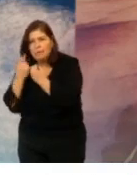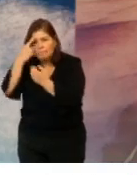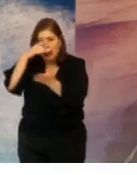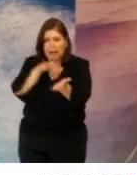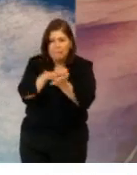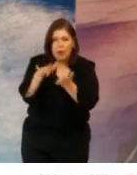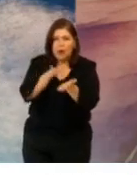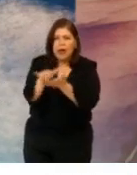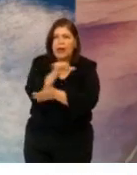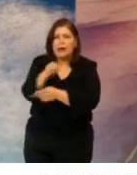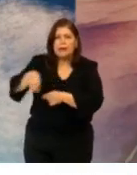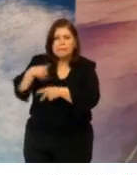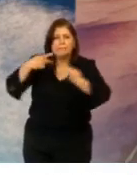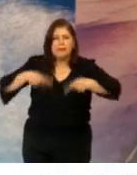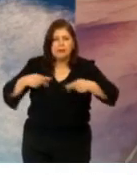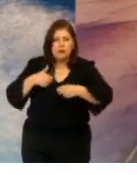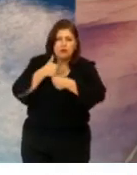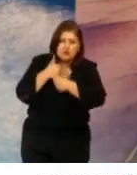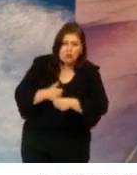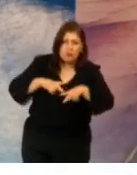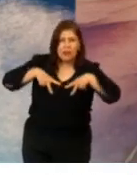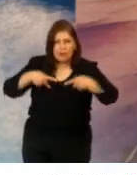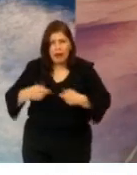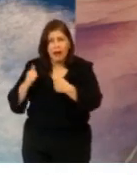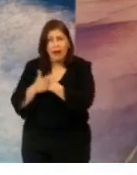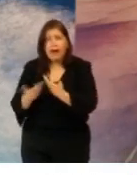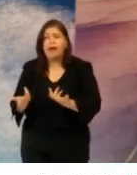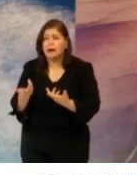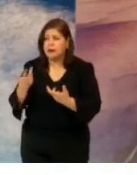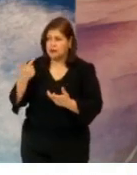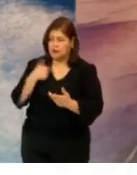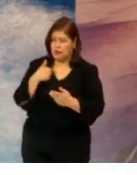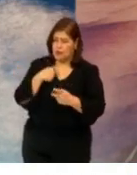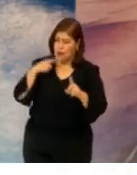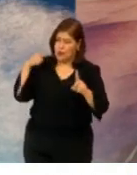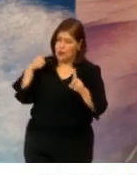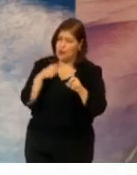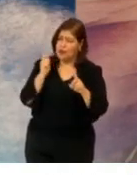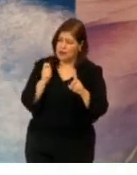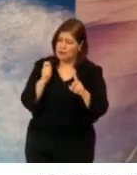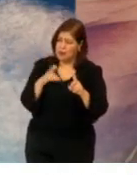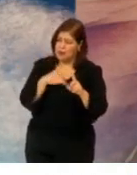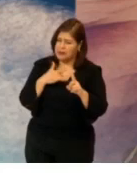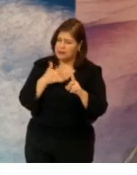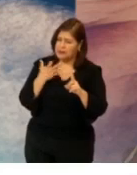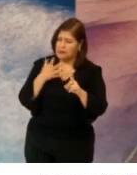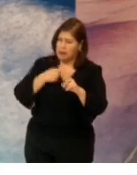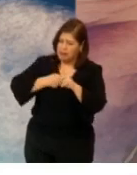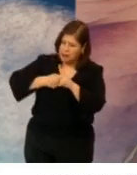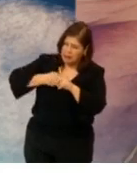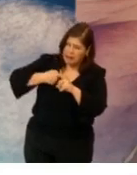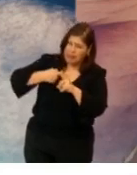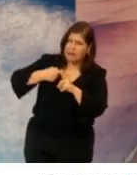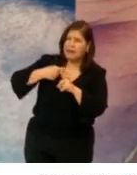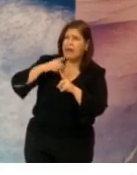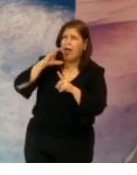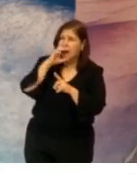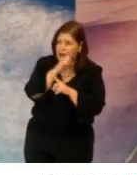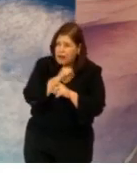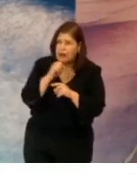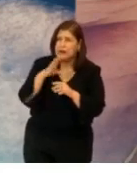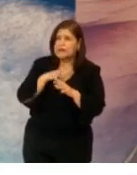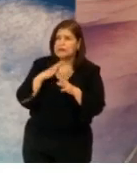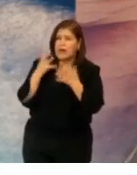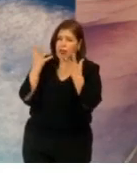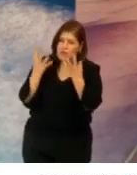a estas personas vulnerables. Y yo en este punto de la crisis climática, de la sequía, de estos impactos